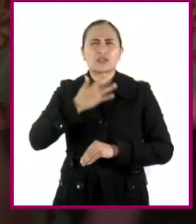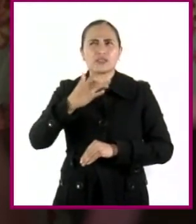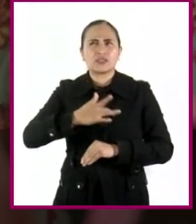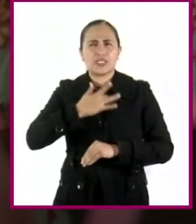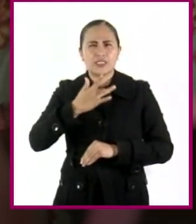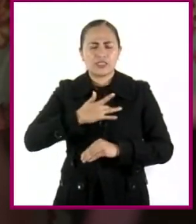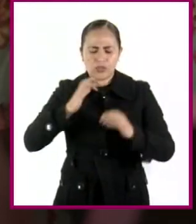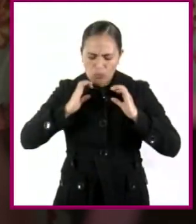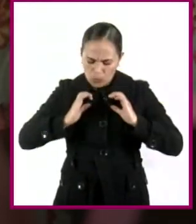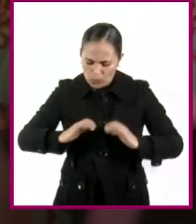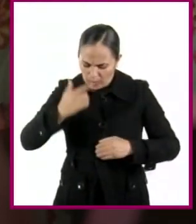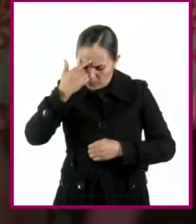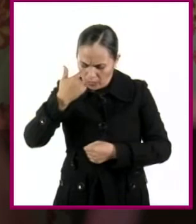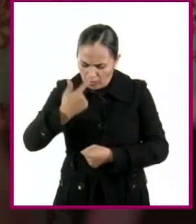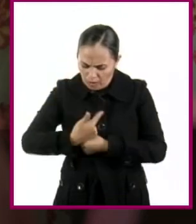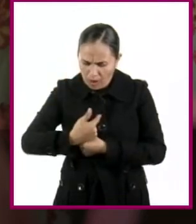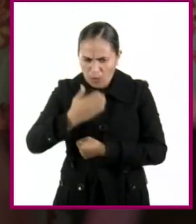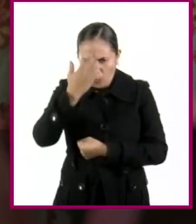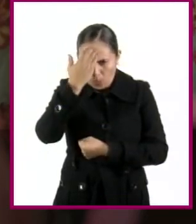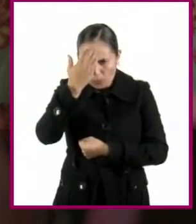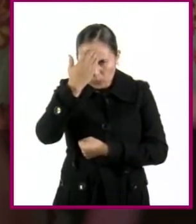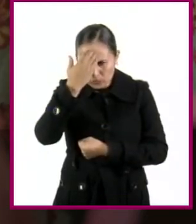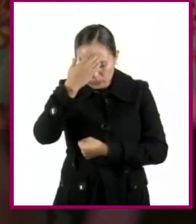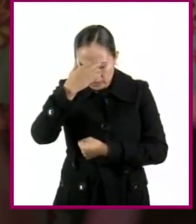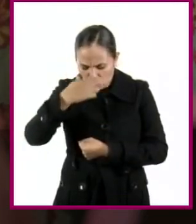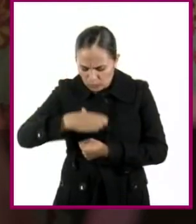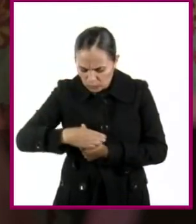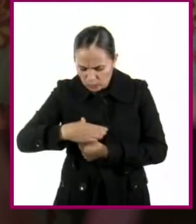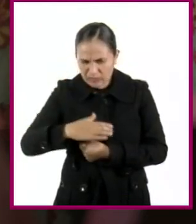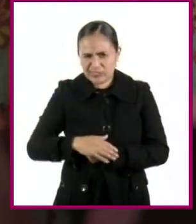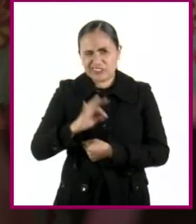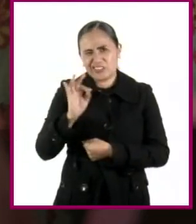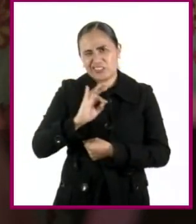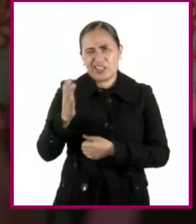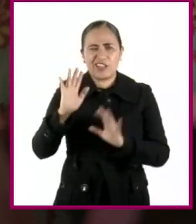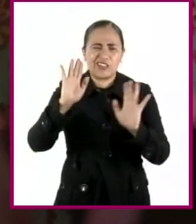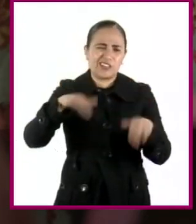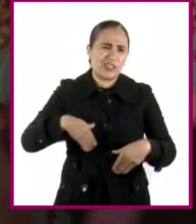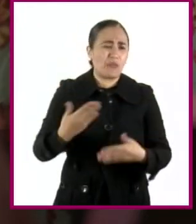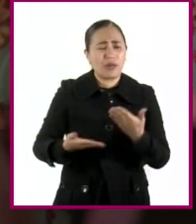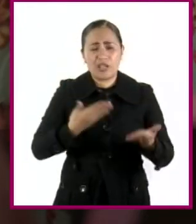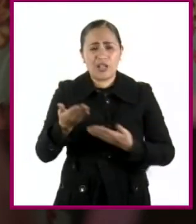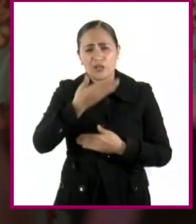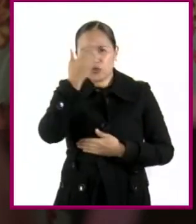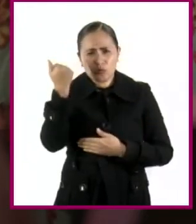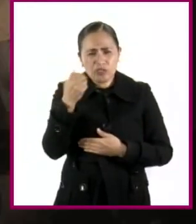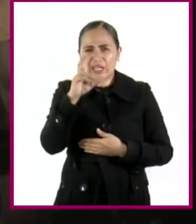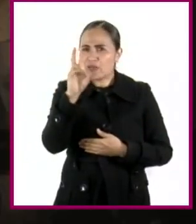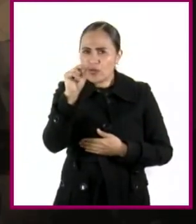tu cuerpo. Así que quítate la idea de no sé bailar. ¡Ya!